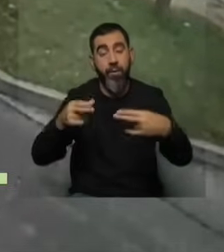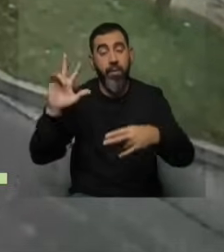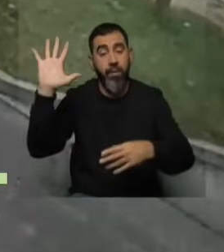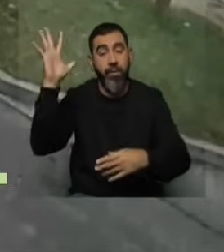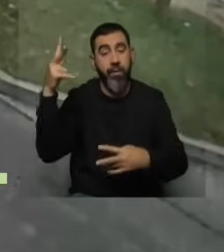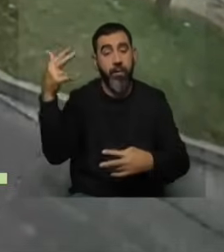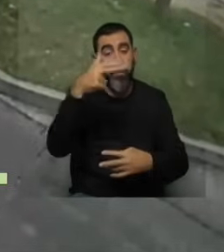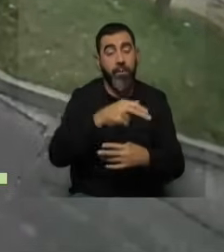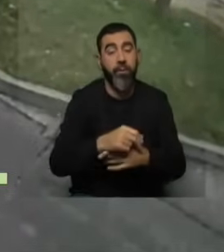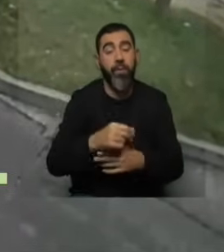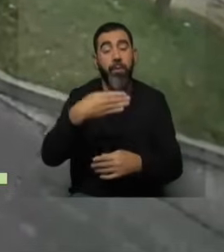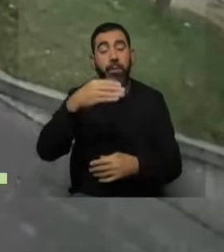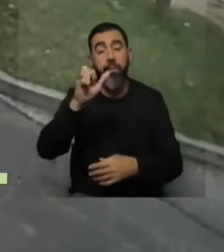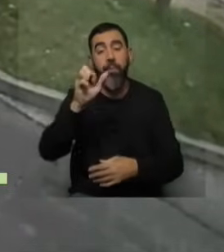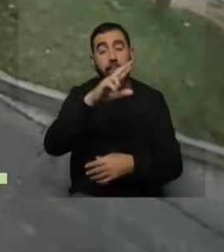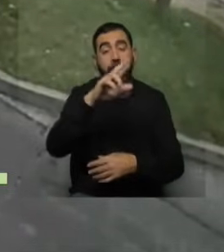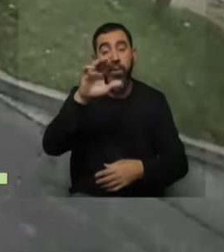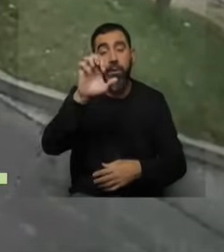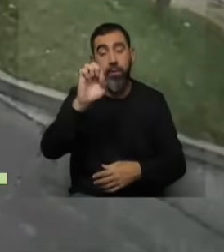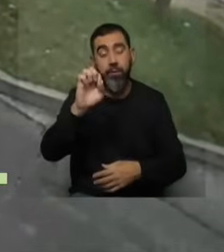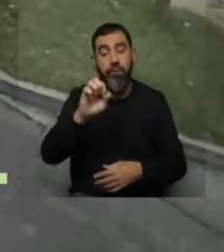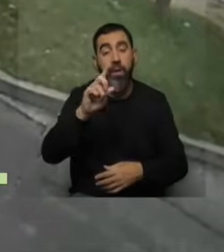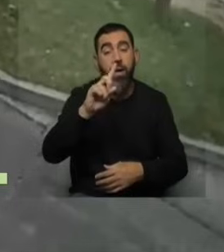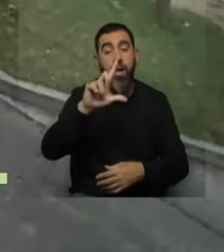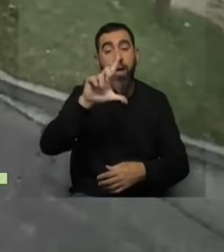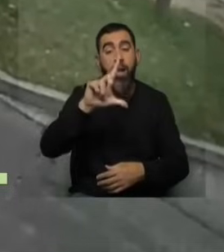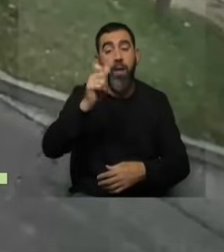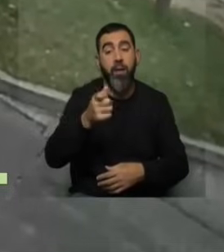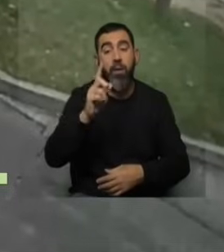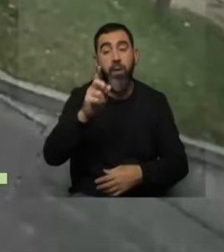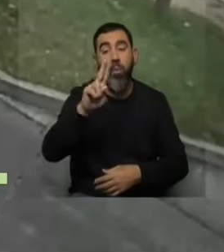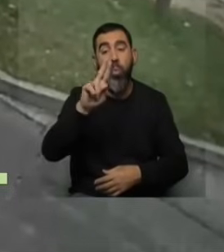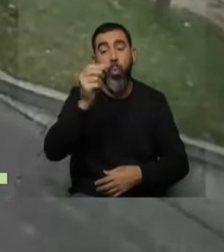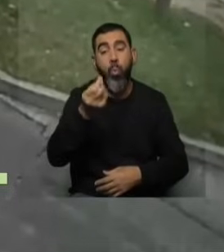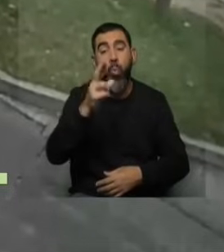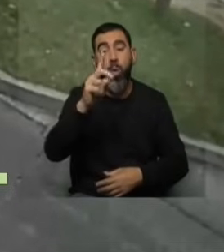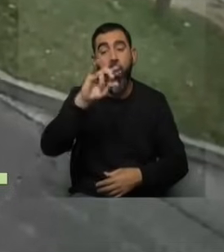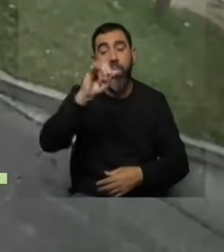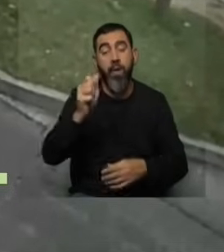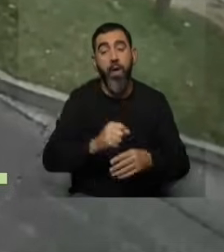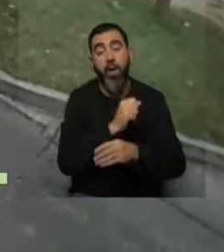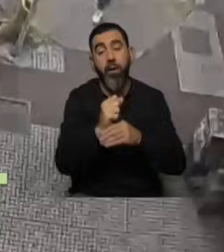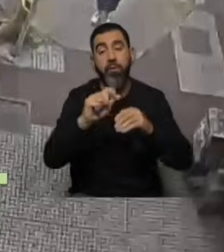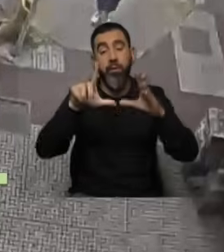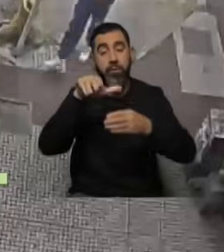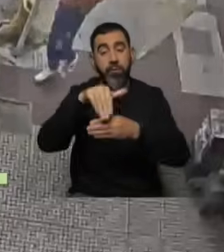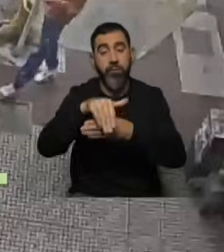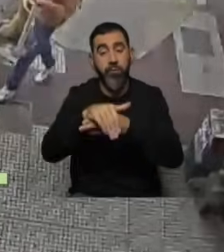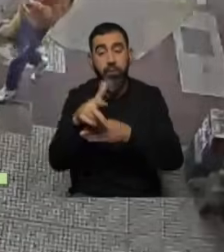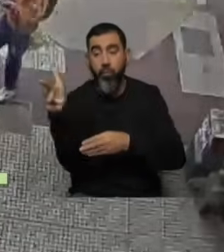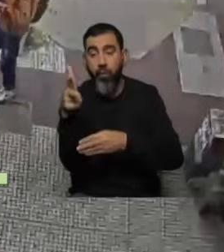voy con dos más Luis vallees entre la barra y la guardia hasta las 9 no hasta las 19 horas a tareas de